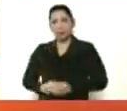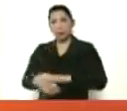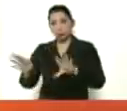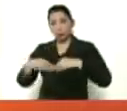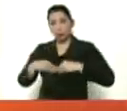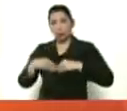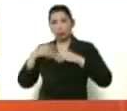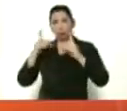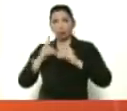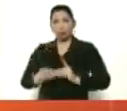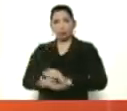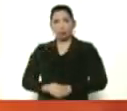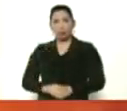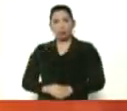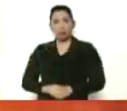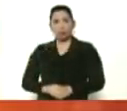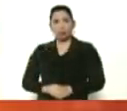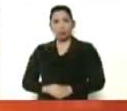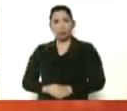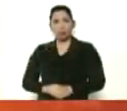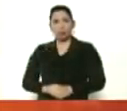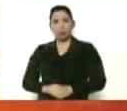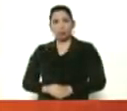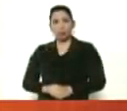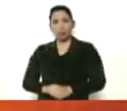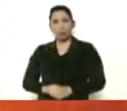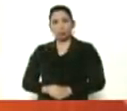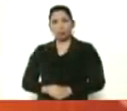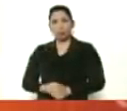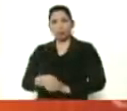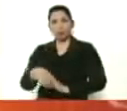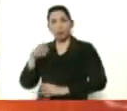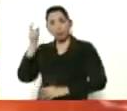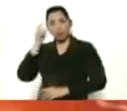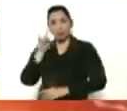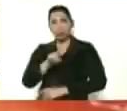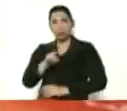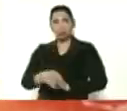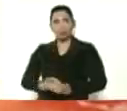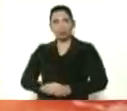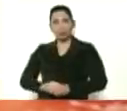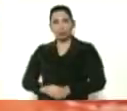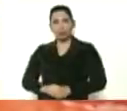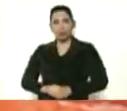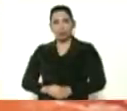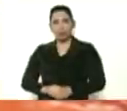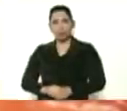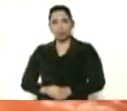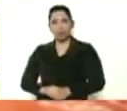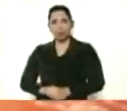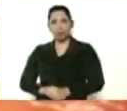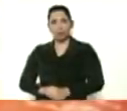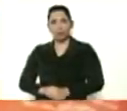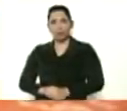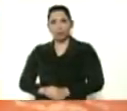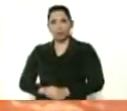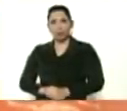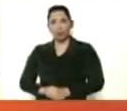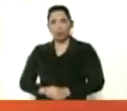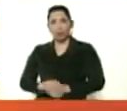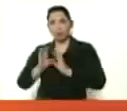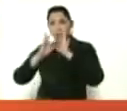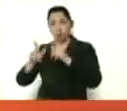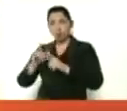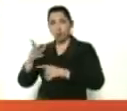decisión para este domingo y para el día lunes. Yo le comentaba al vicepresidente Jorge